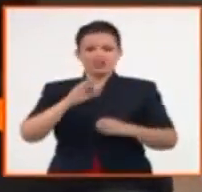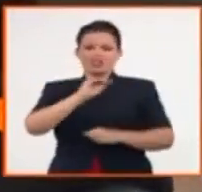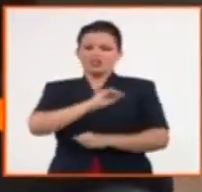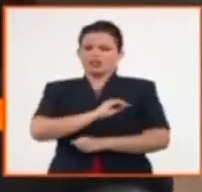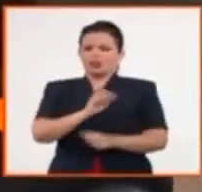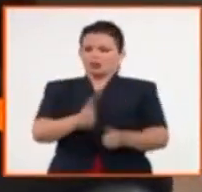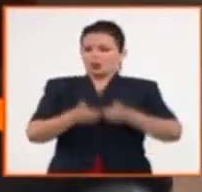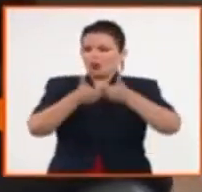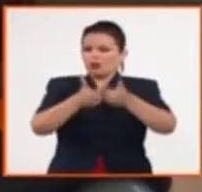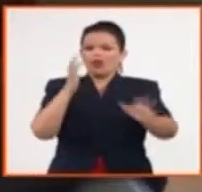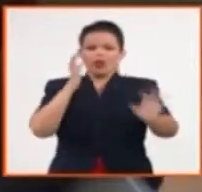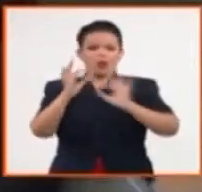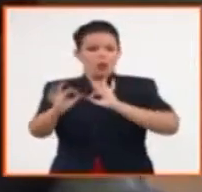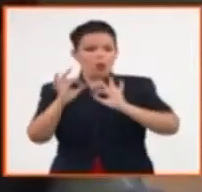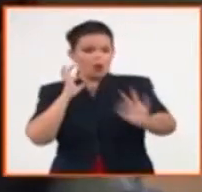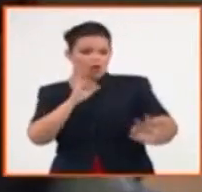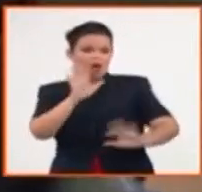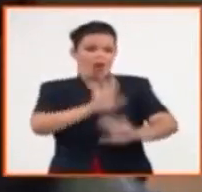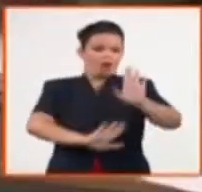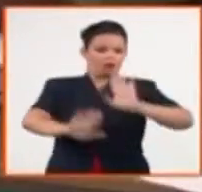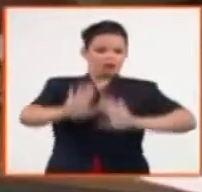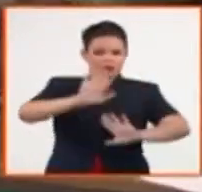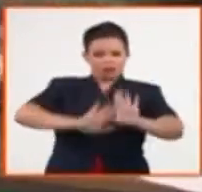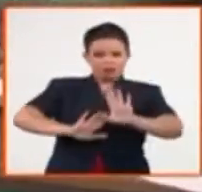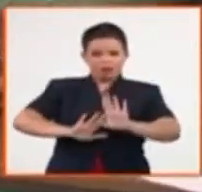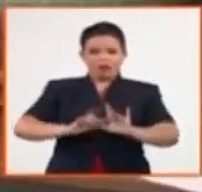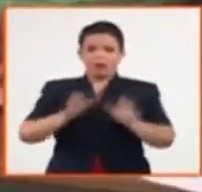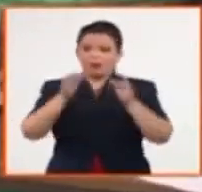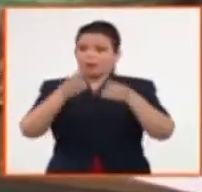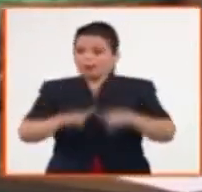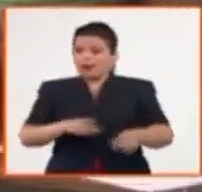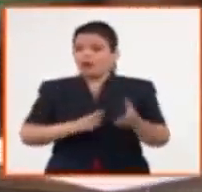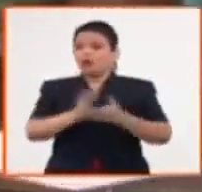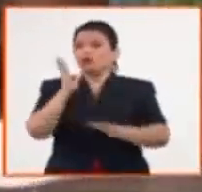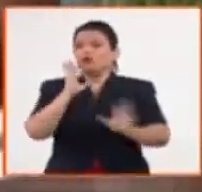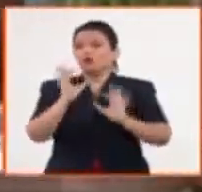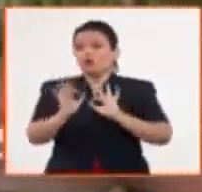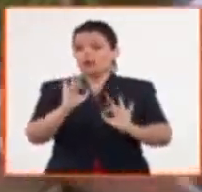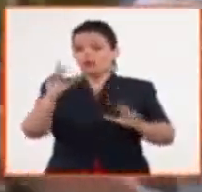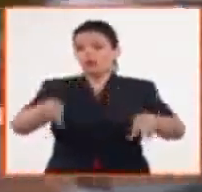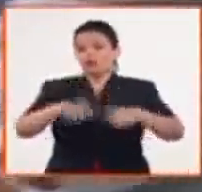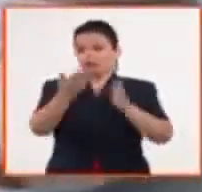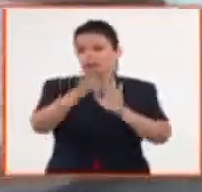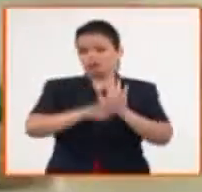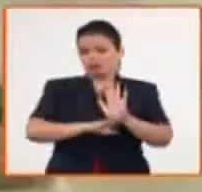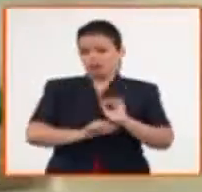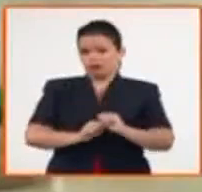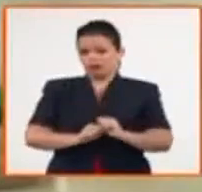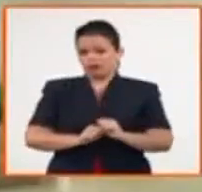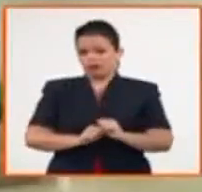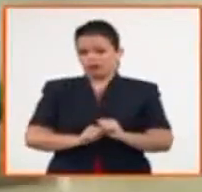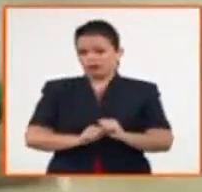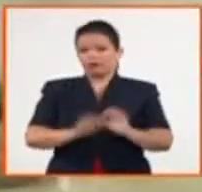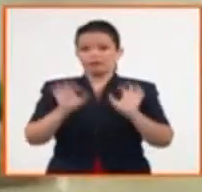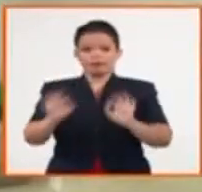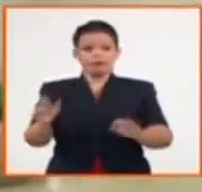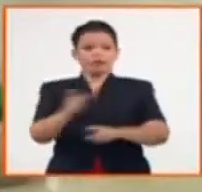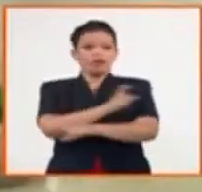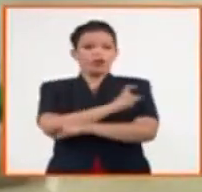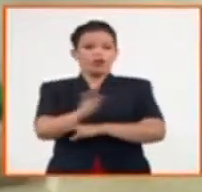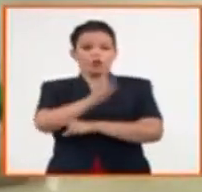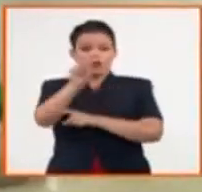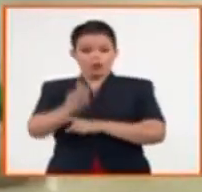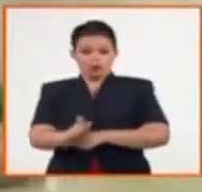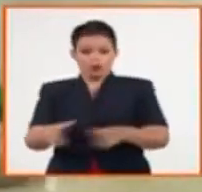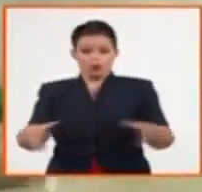segura, lo que hay que cuidarse. El claustro de profesores y el personal médico trabajan de conjunto en la primera fase